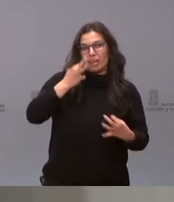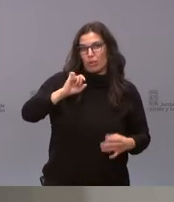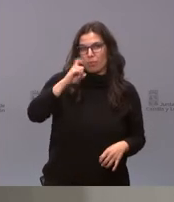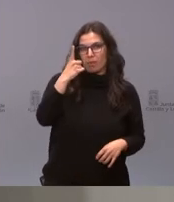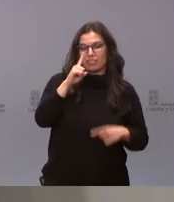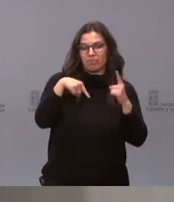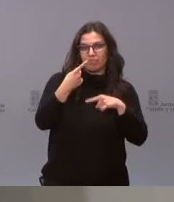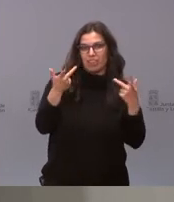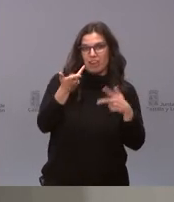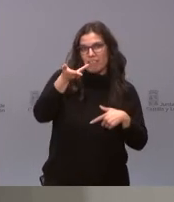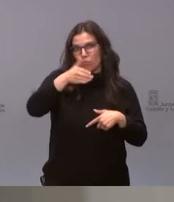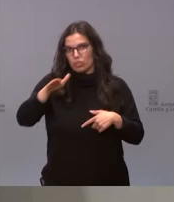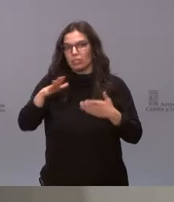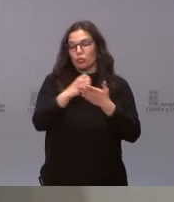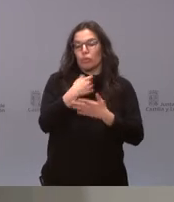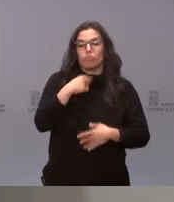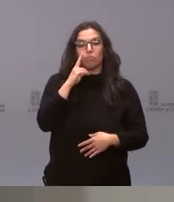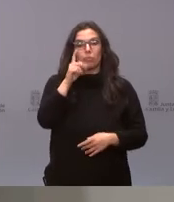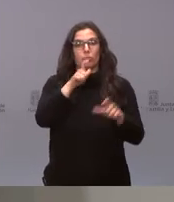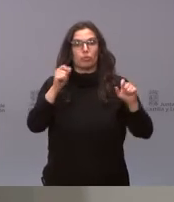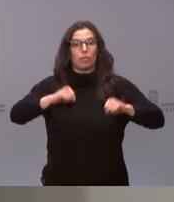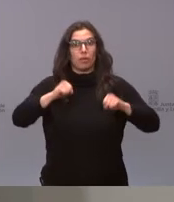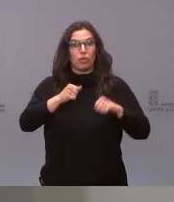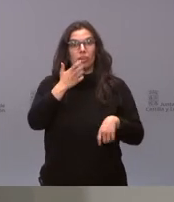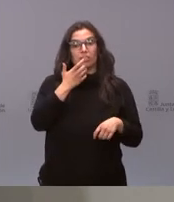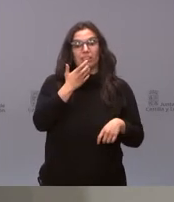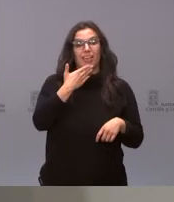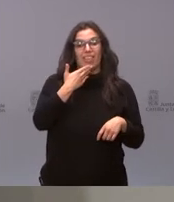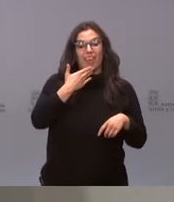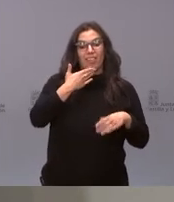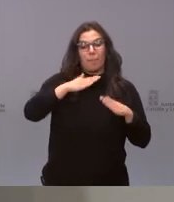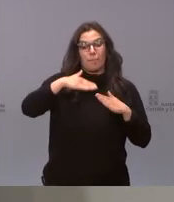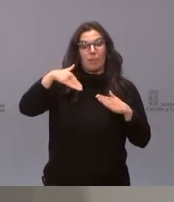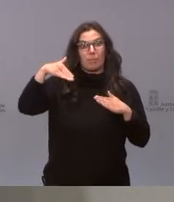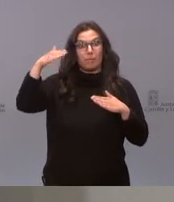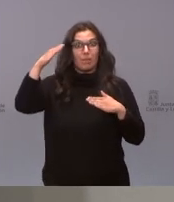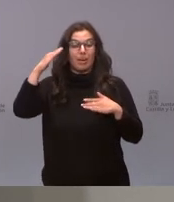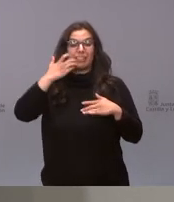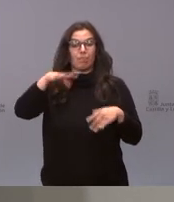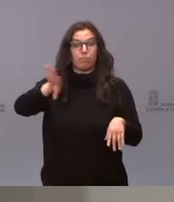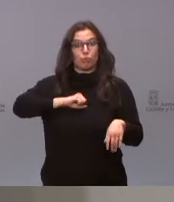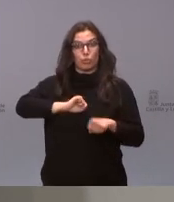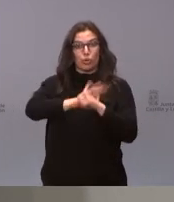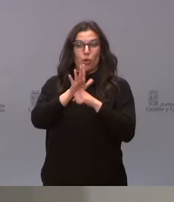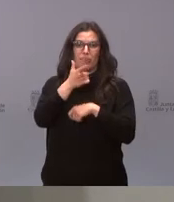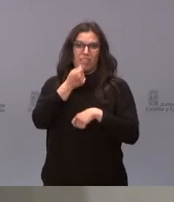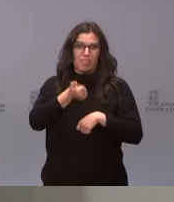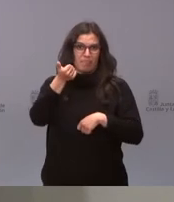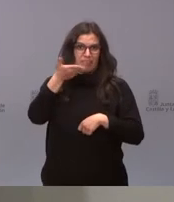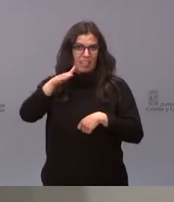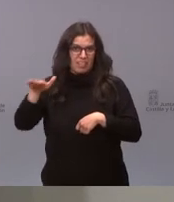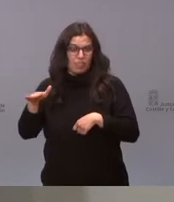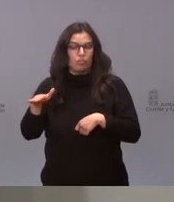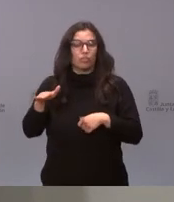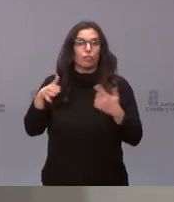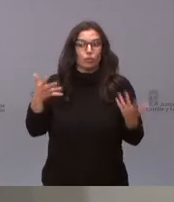vemos que aquellas personas que son mayores a medida que van cumpliendo años las posibilidades de morir si tienes coronavirus cada vez son más